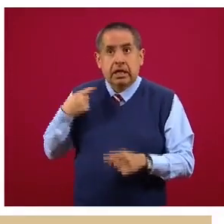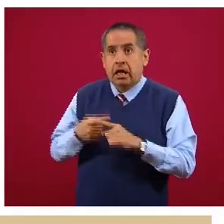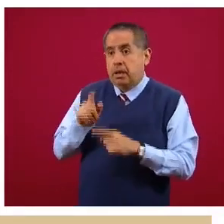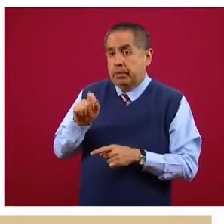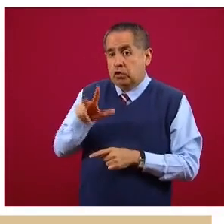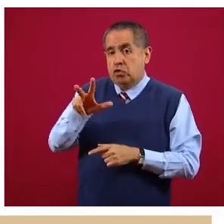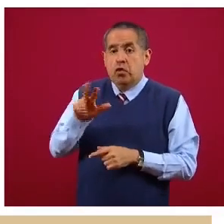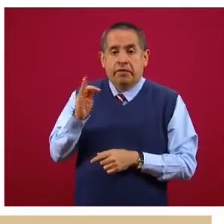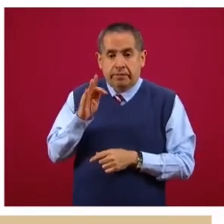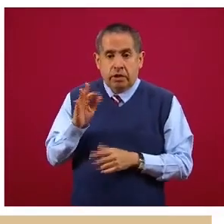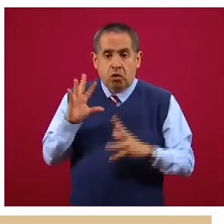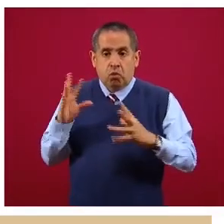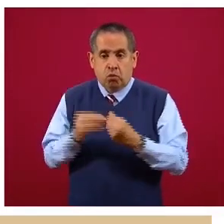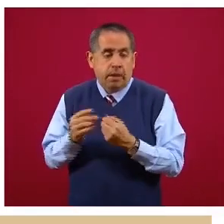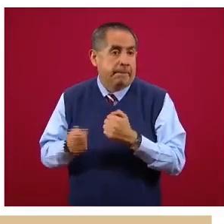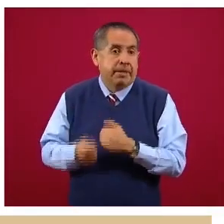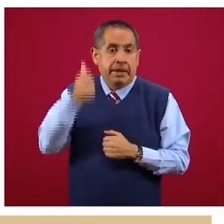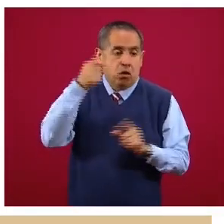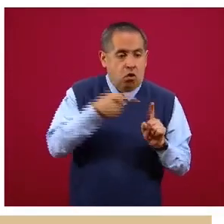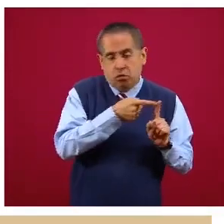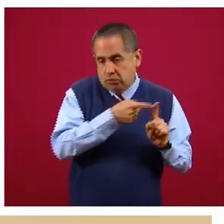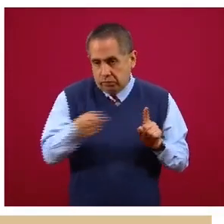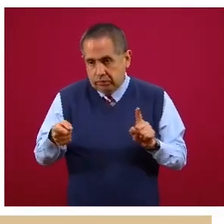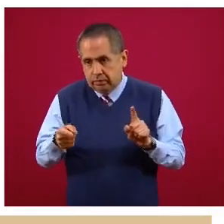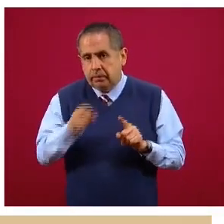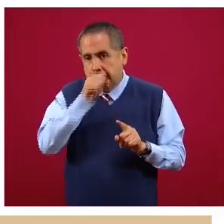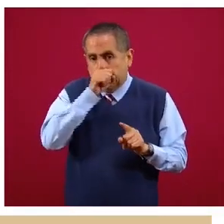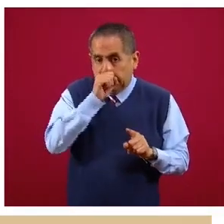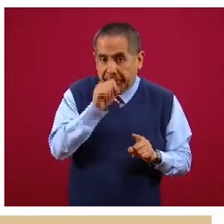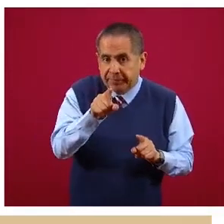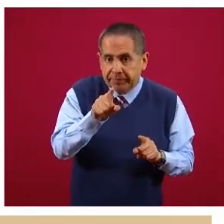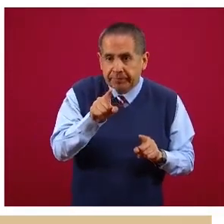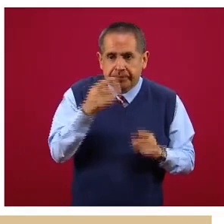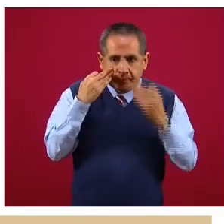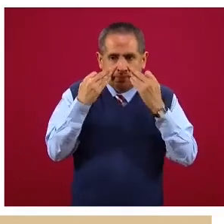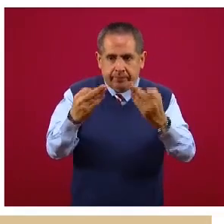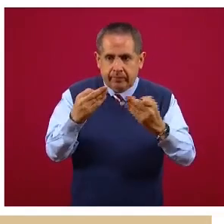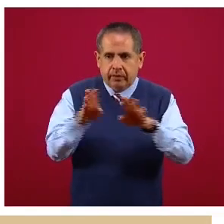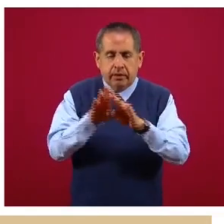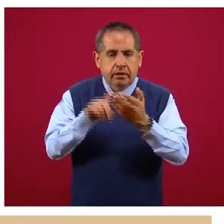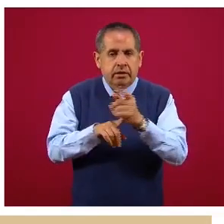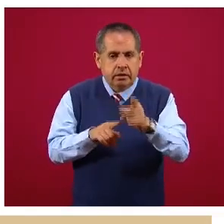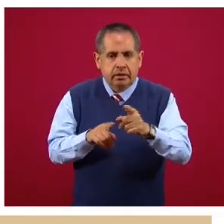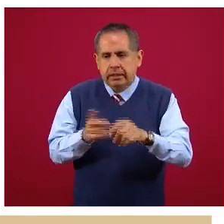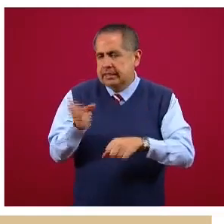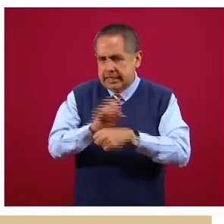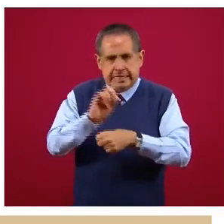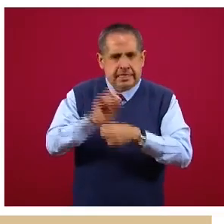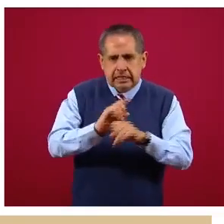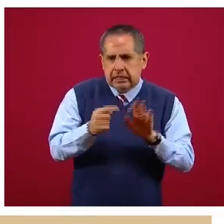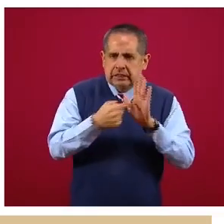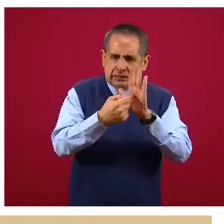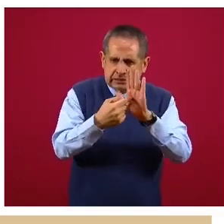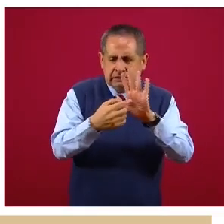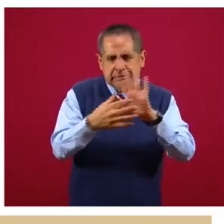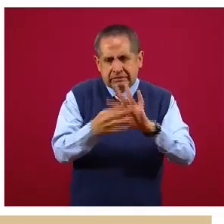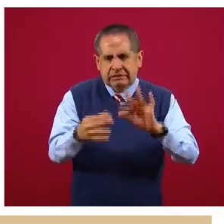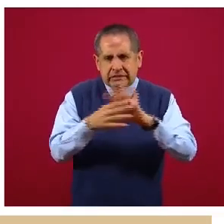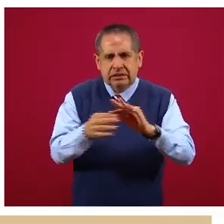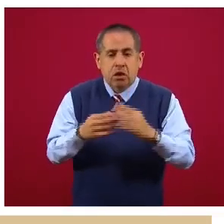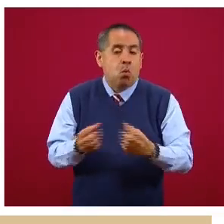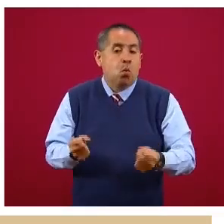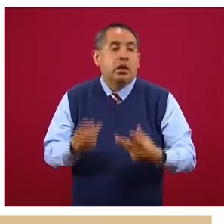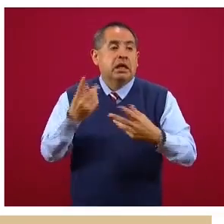febrero, cuando tuvimos el primer caso. Y vean ustedes en la gráfica que estaremos presentando todos los días, de acuerdo a las